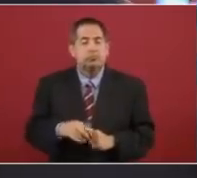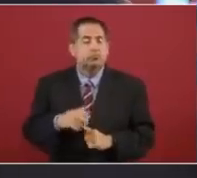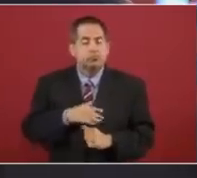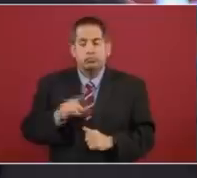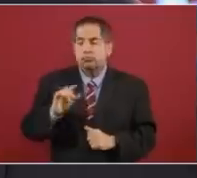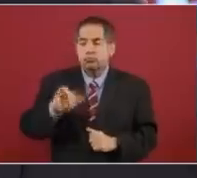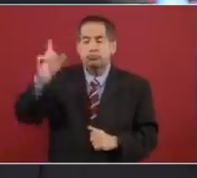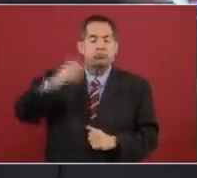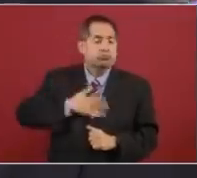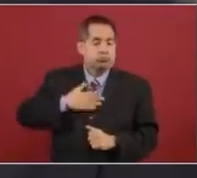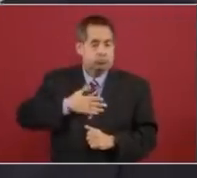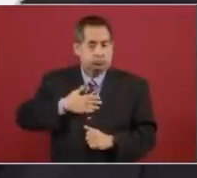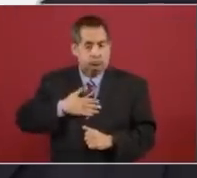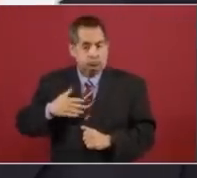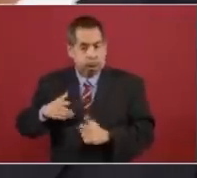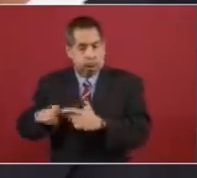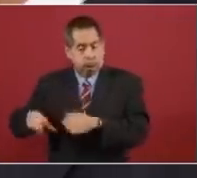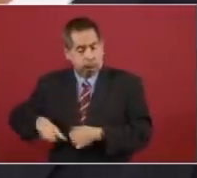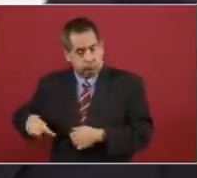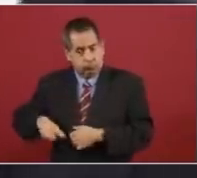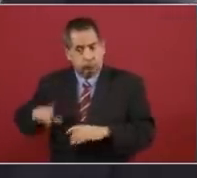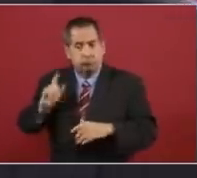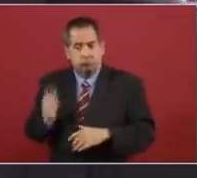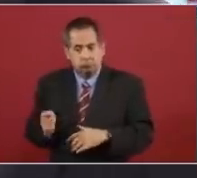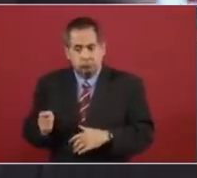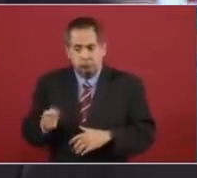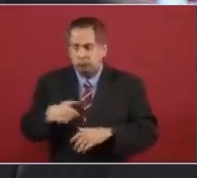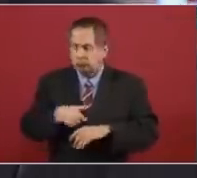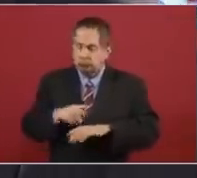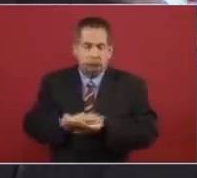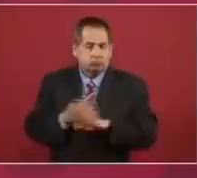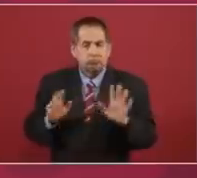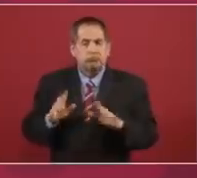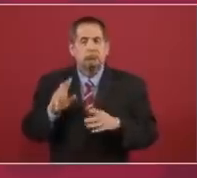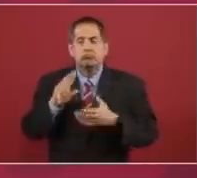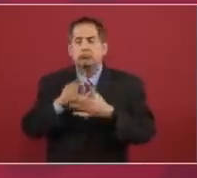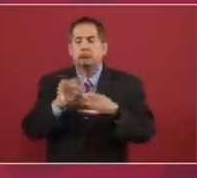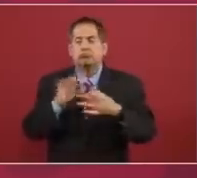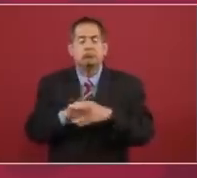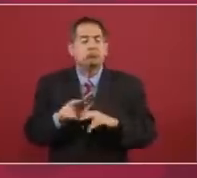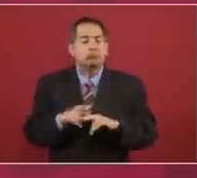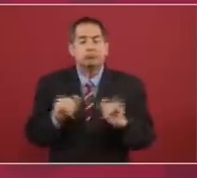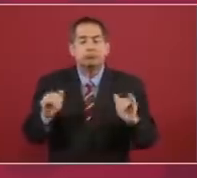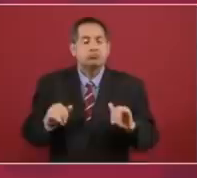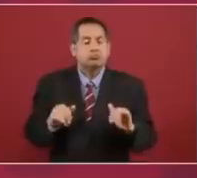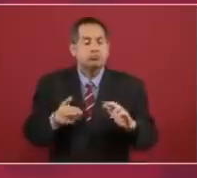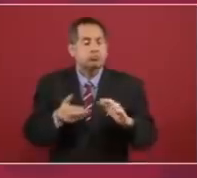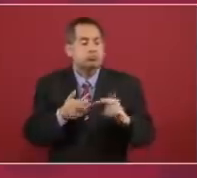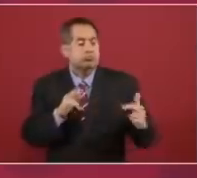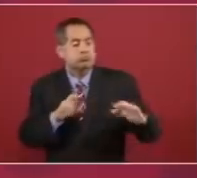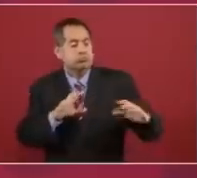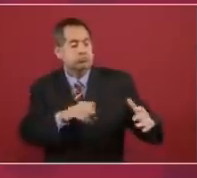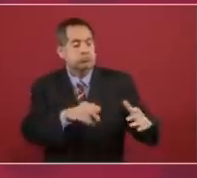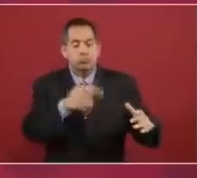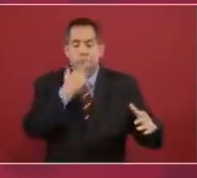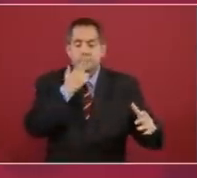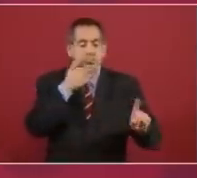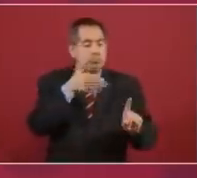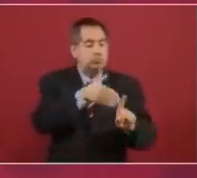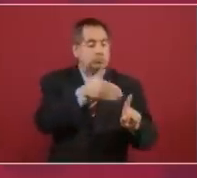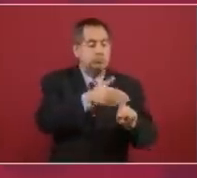distintivo del nuevo gobierno, hemos establecido el que no hay partido